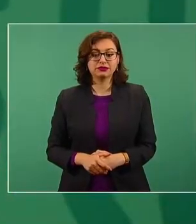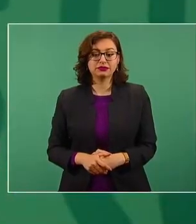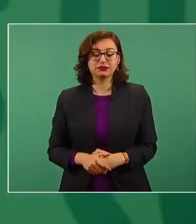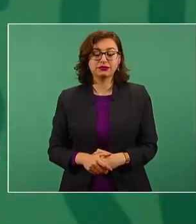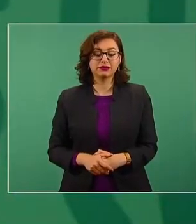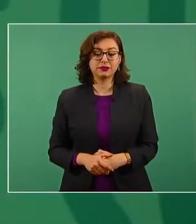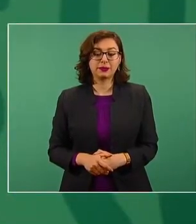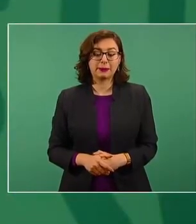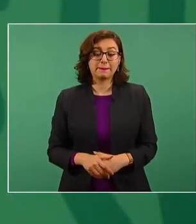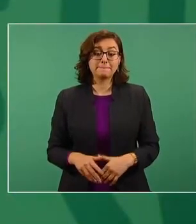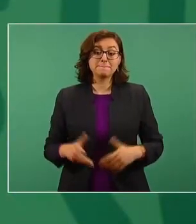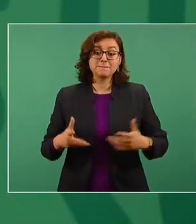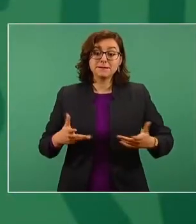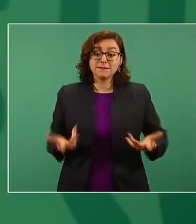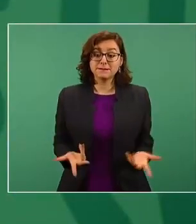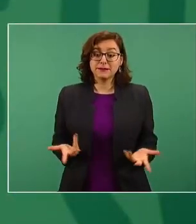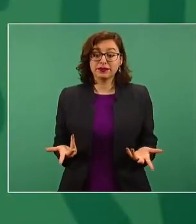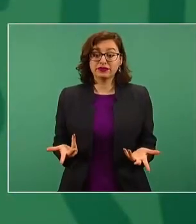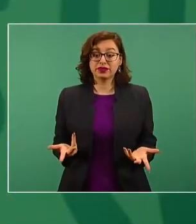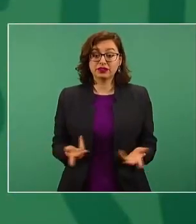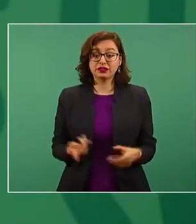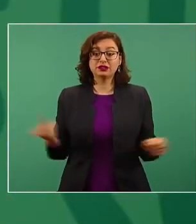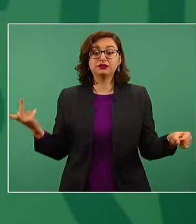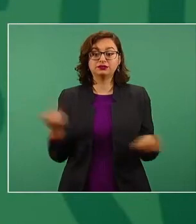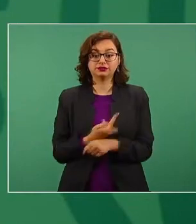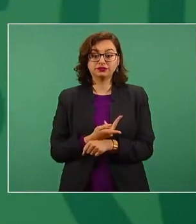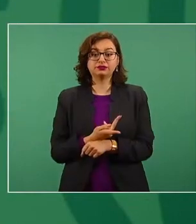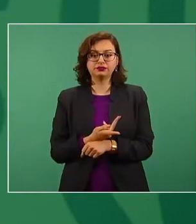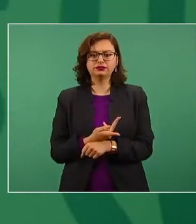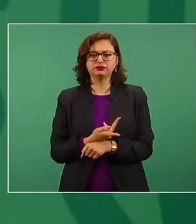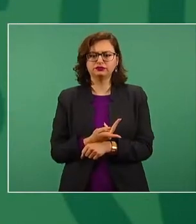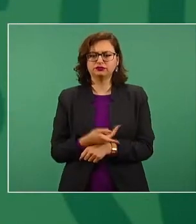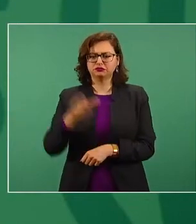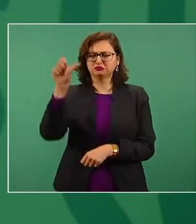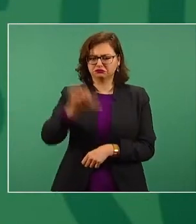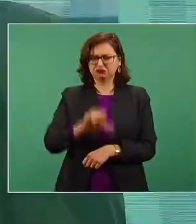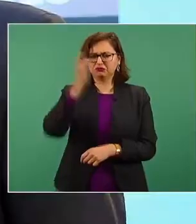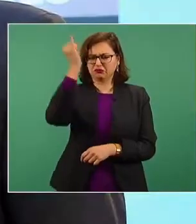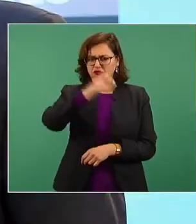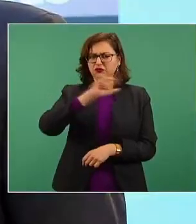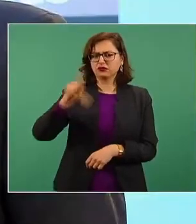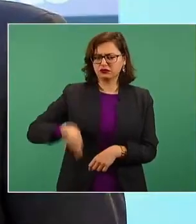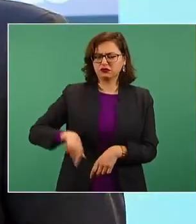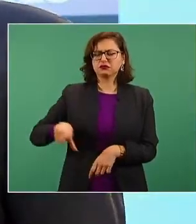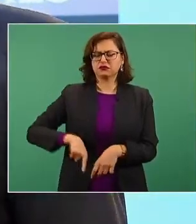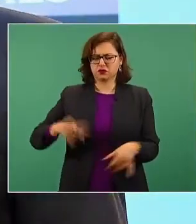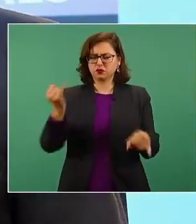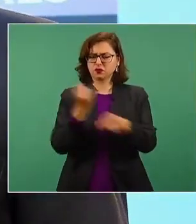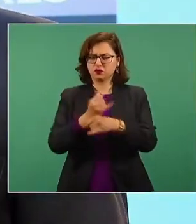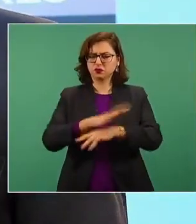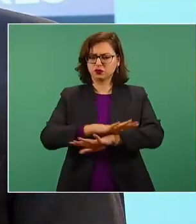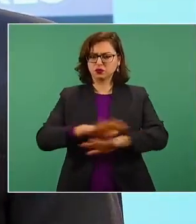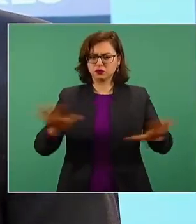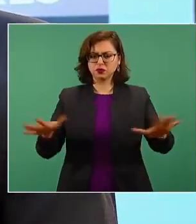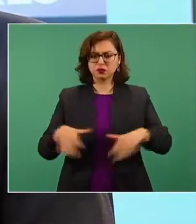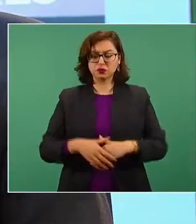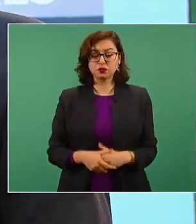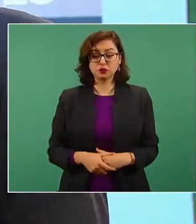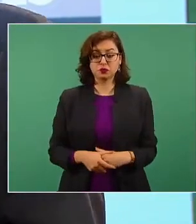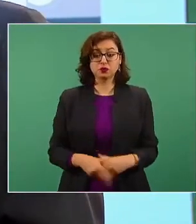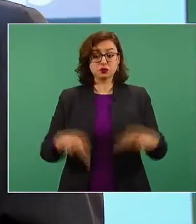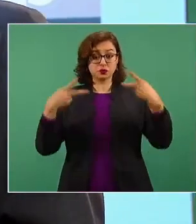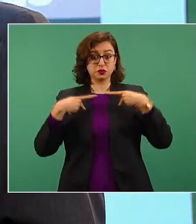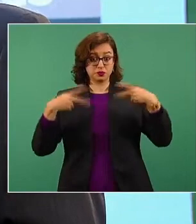Entonces, va a informar la jefa de gobierno seguramente y decirle a la